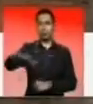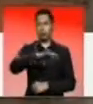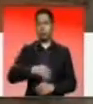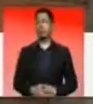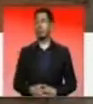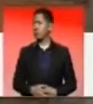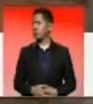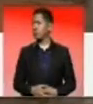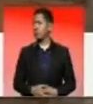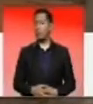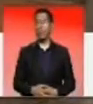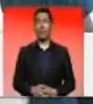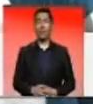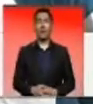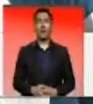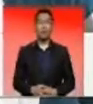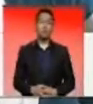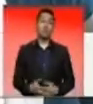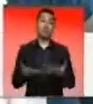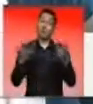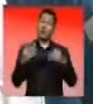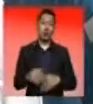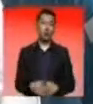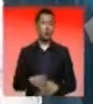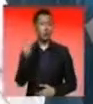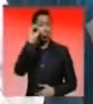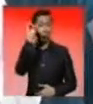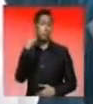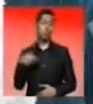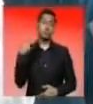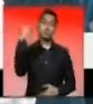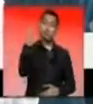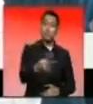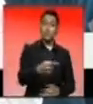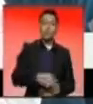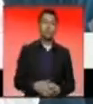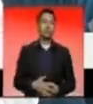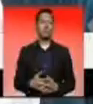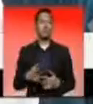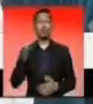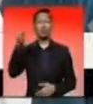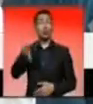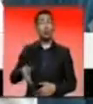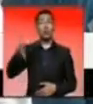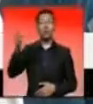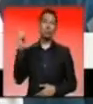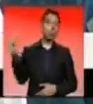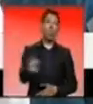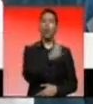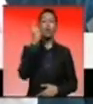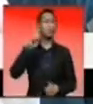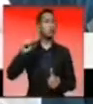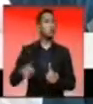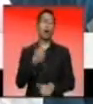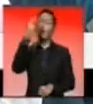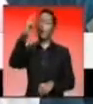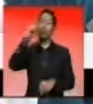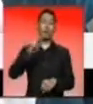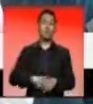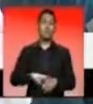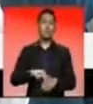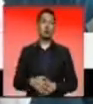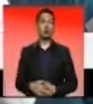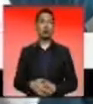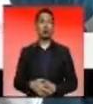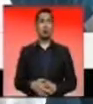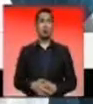San Enrique en Durán. Y por fin, en octubre próximo, todo Durán, por primera vez en la historia, y con